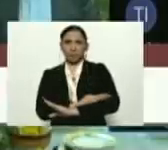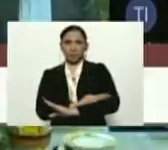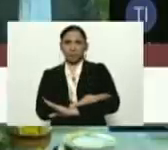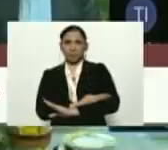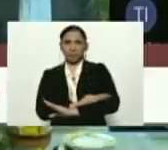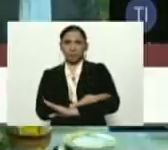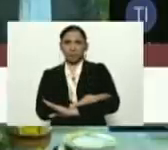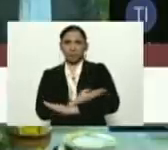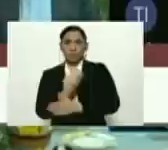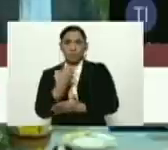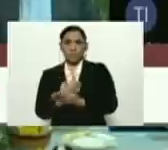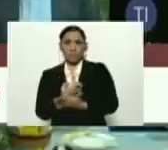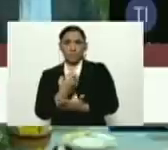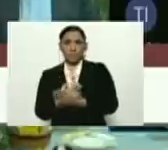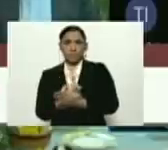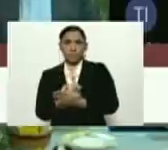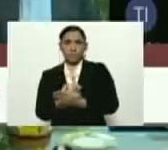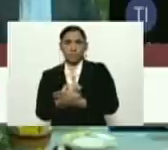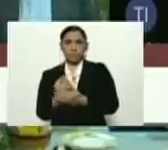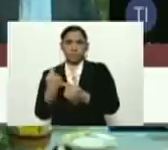las economías